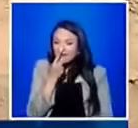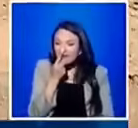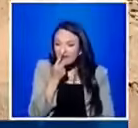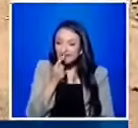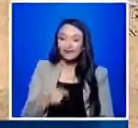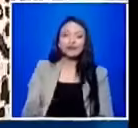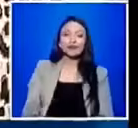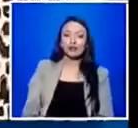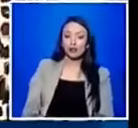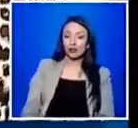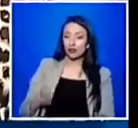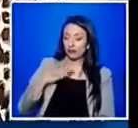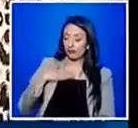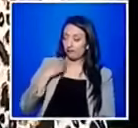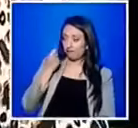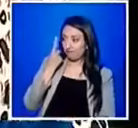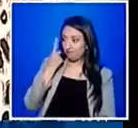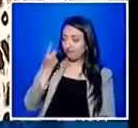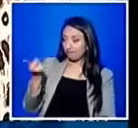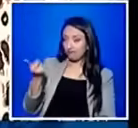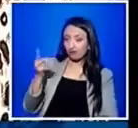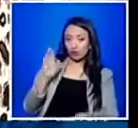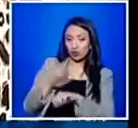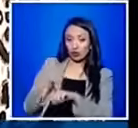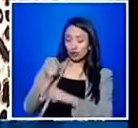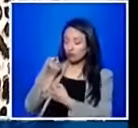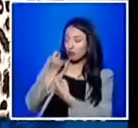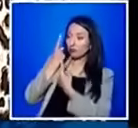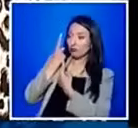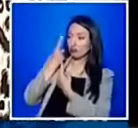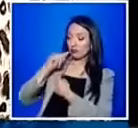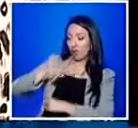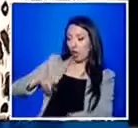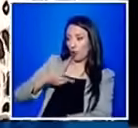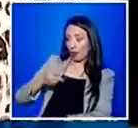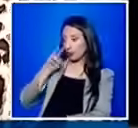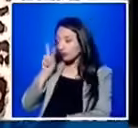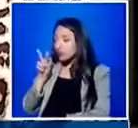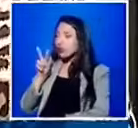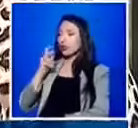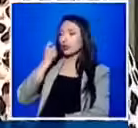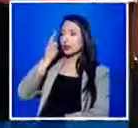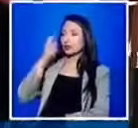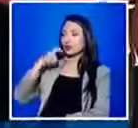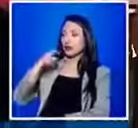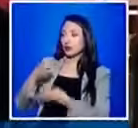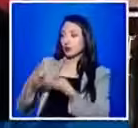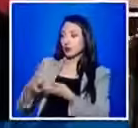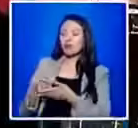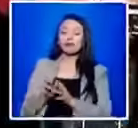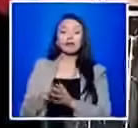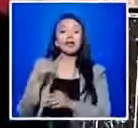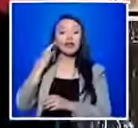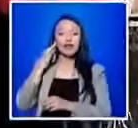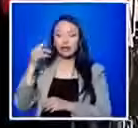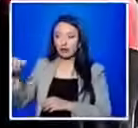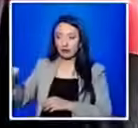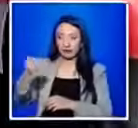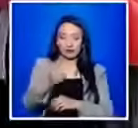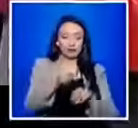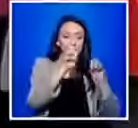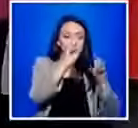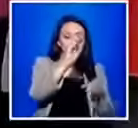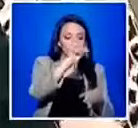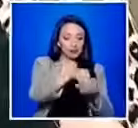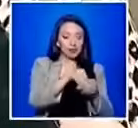Tuvimos conocimiento del caso de Johanna y de su hija Michelle a través de Ecuavisa. A la niña la hemos incluido